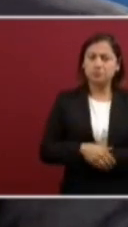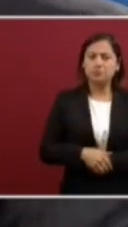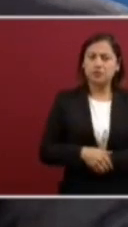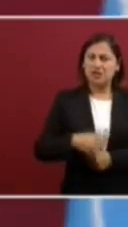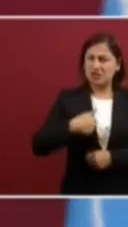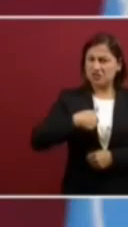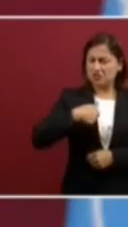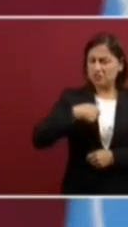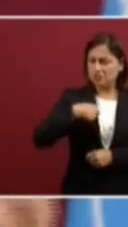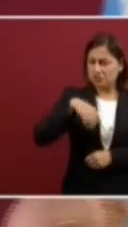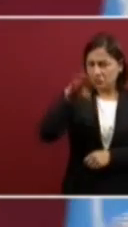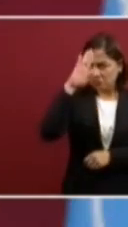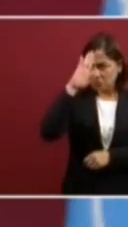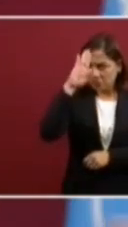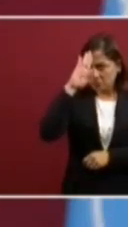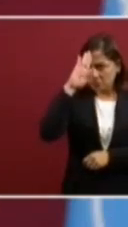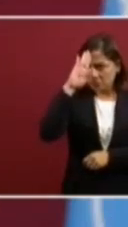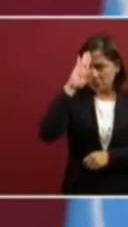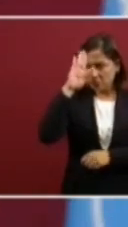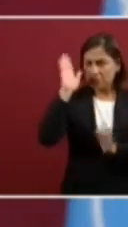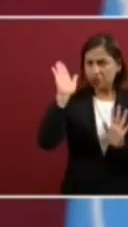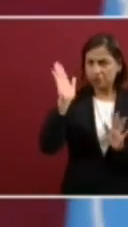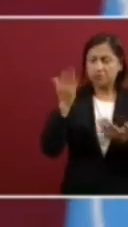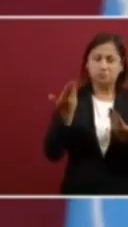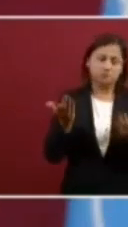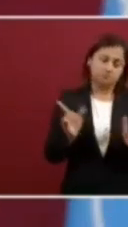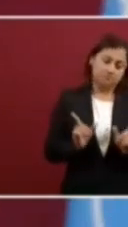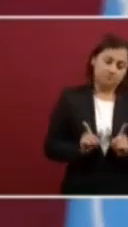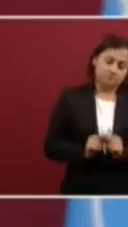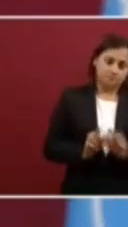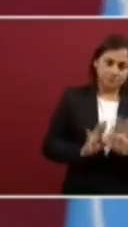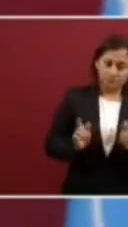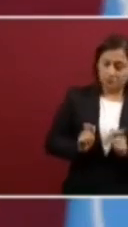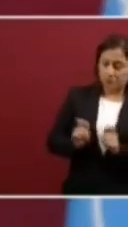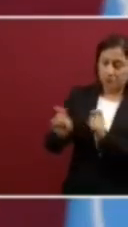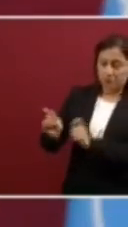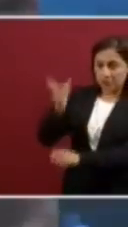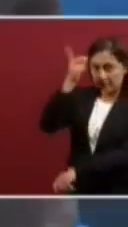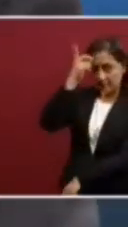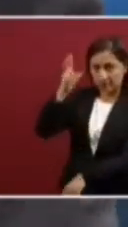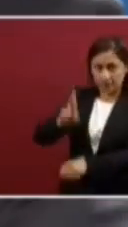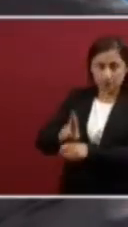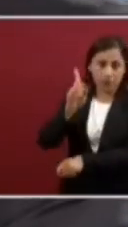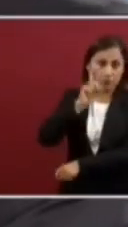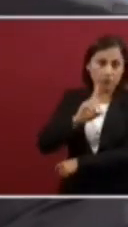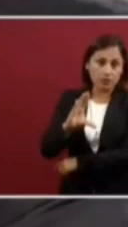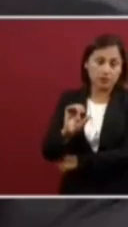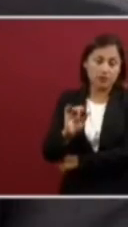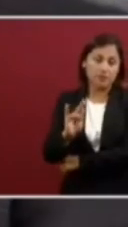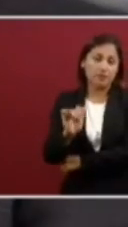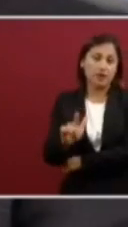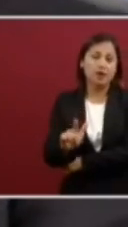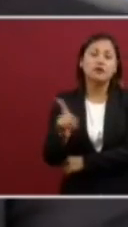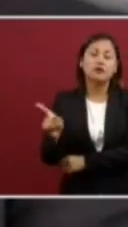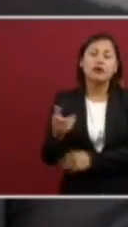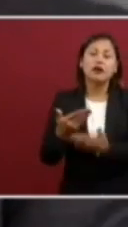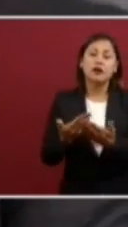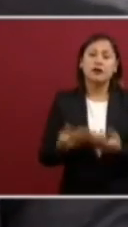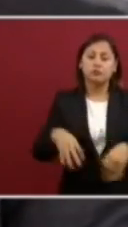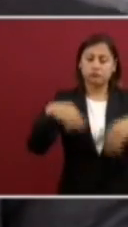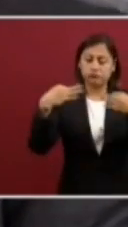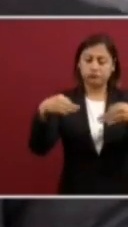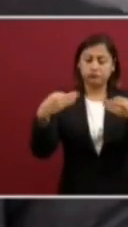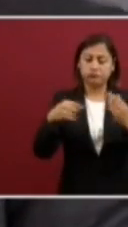para darle ya el uso de la palabra a la directora la cepal y lo que tenemos ahora es una hoja de